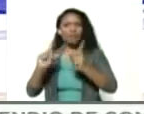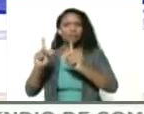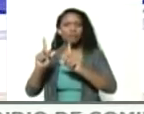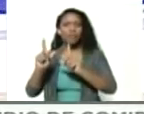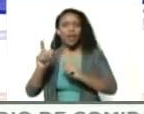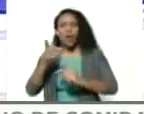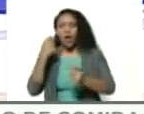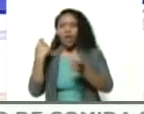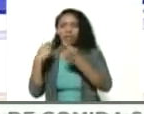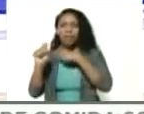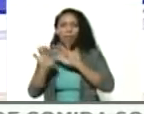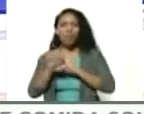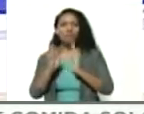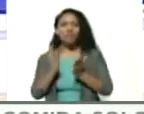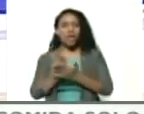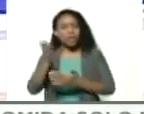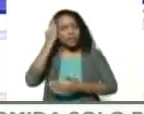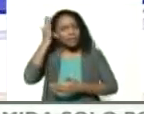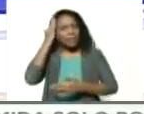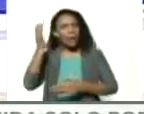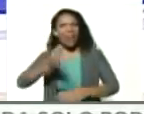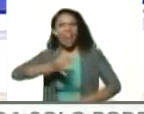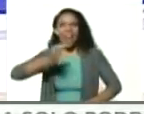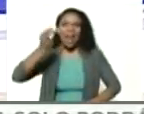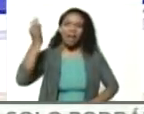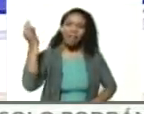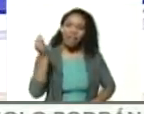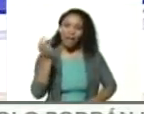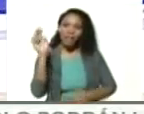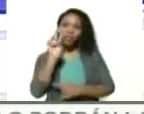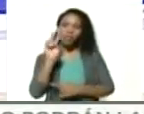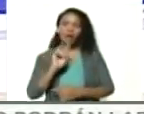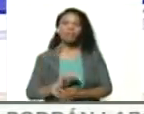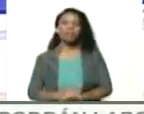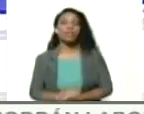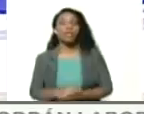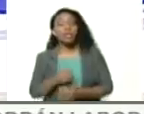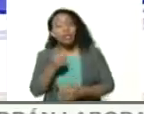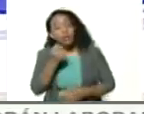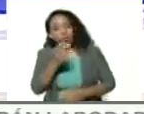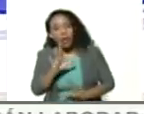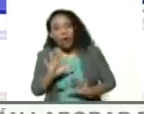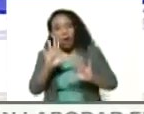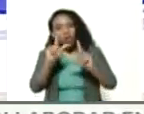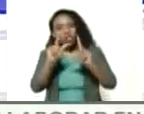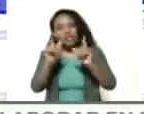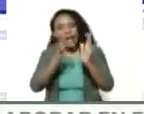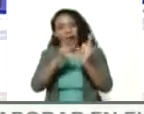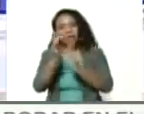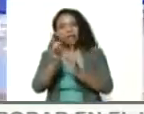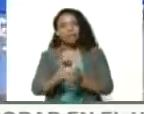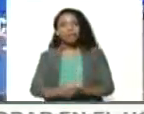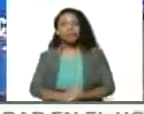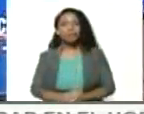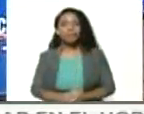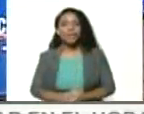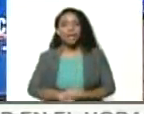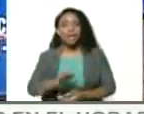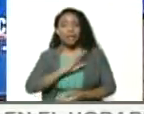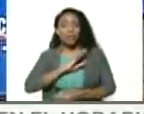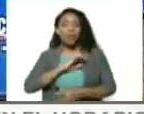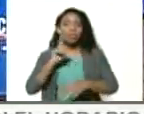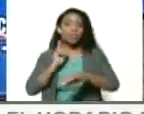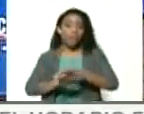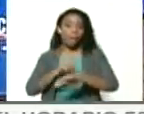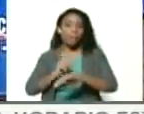Lo vendemos en el mundo. Que se sepa la verdad de Venezuela. Bueno, 11 de abril. Teníamos que dedicarle